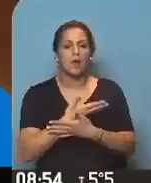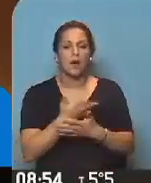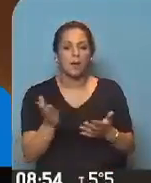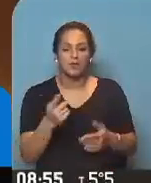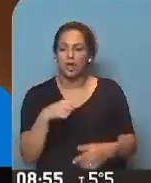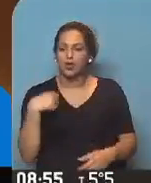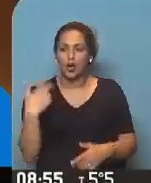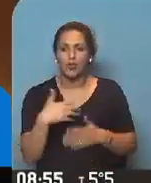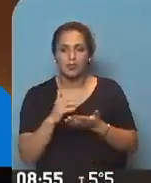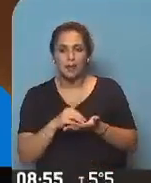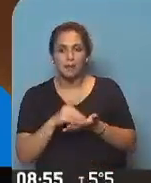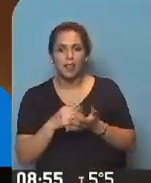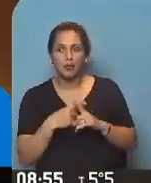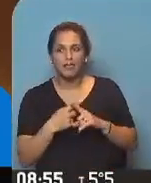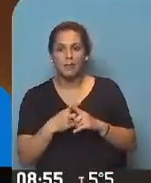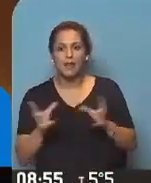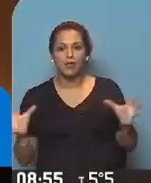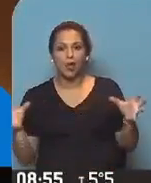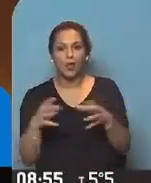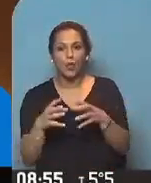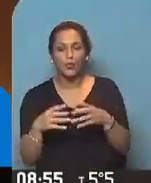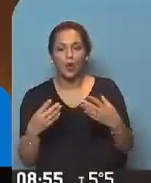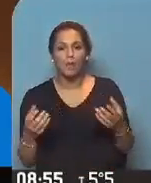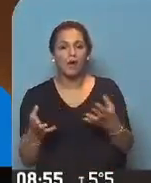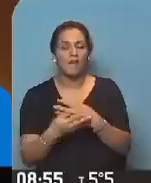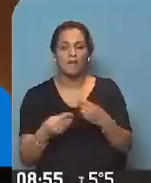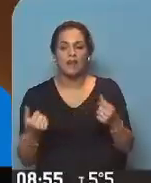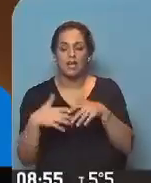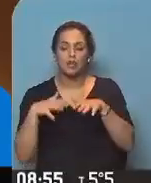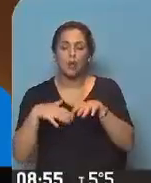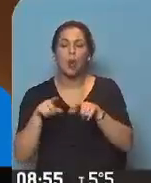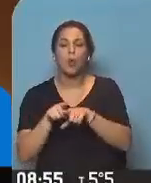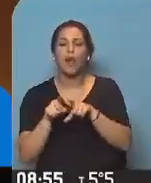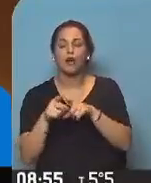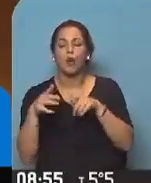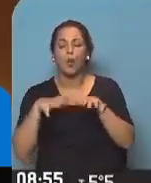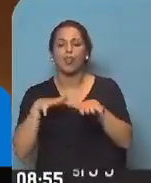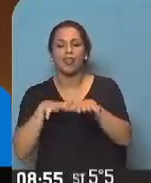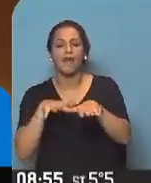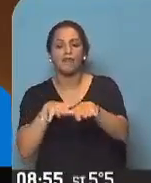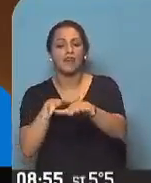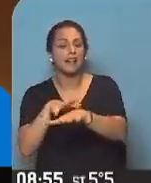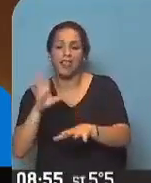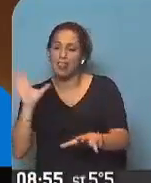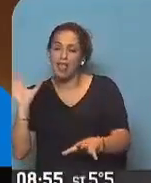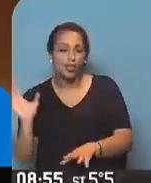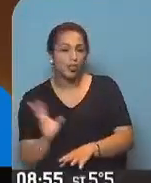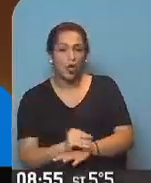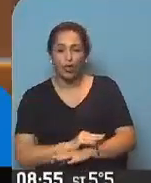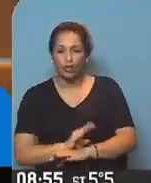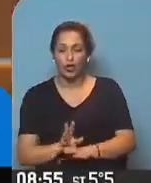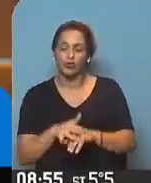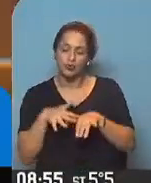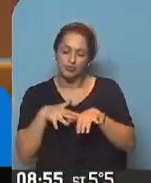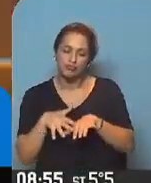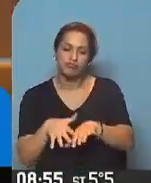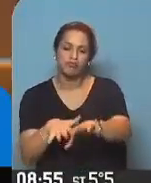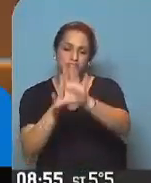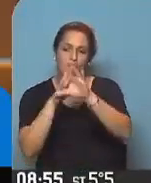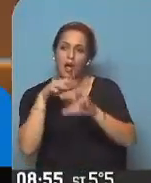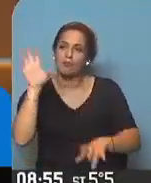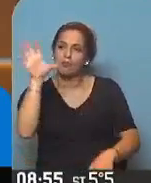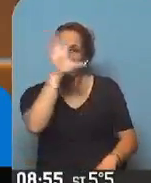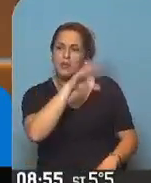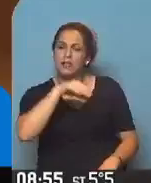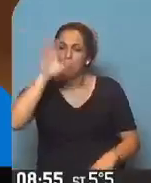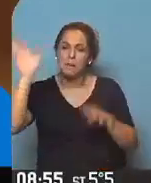festival porque el cierre de un desfile de todo lo que hemos dicho los que estuvieron tocando en distintas provincias y